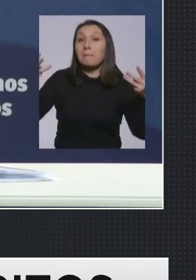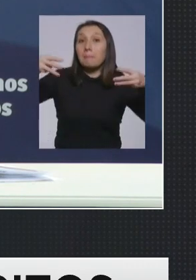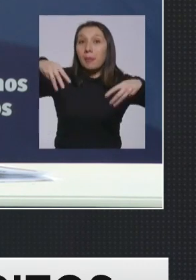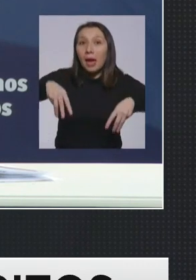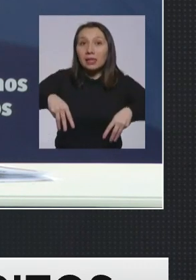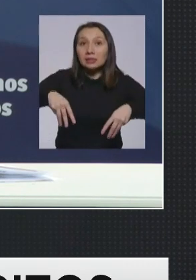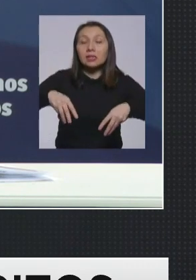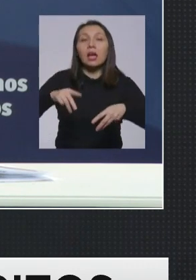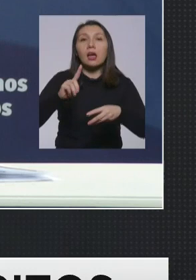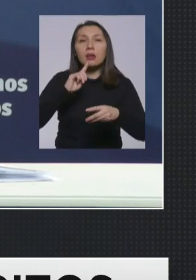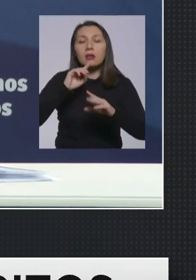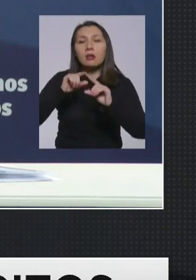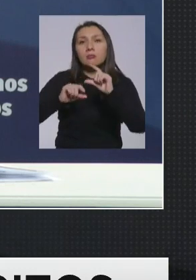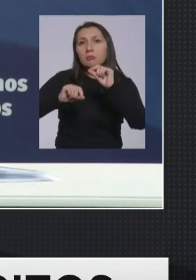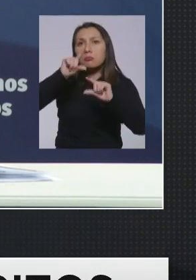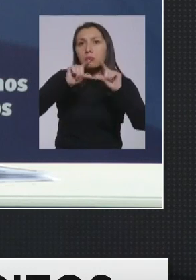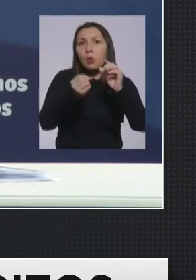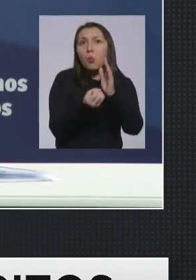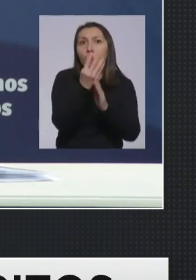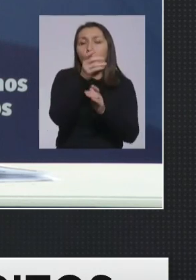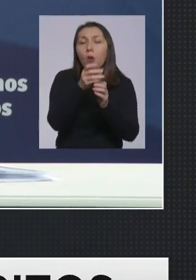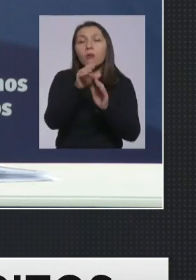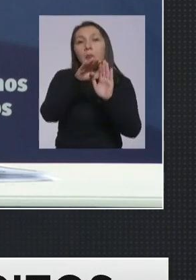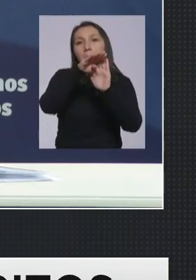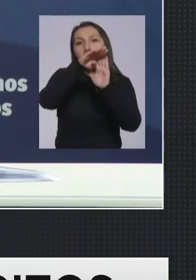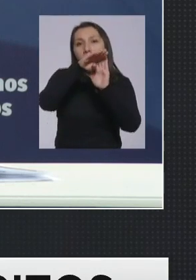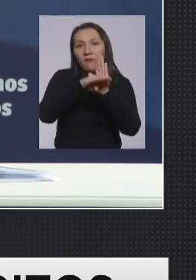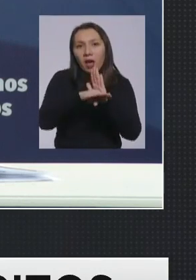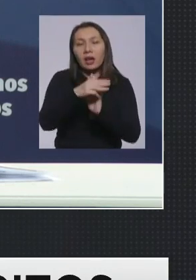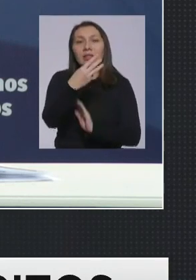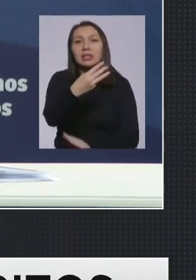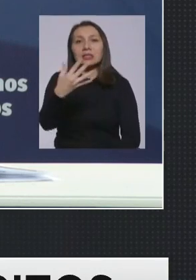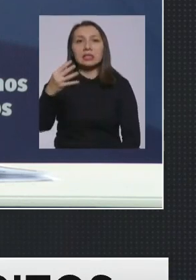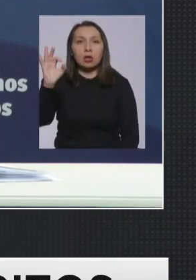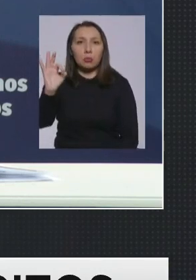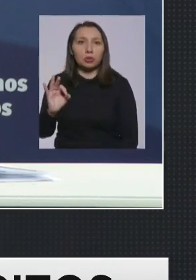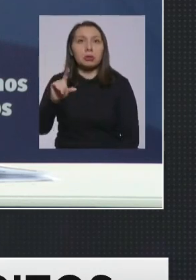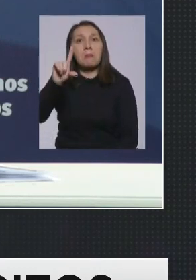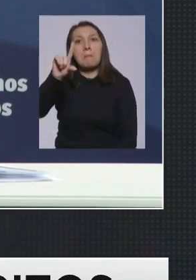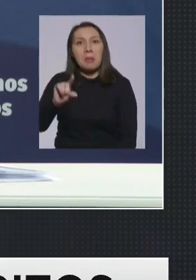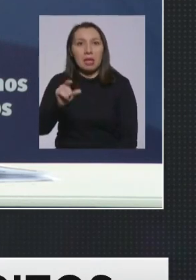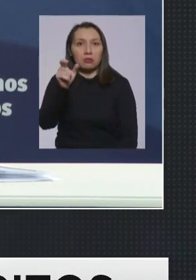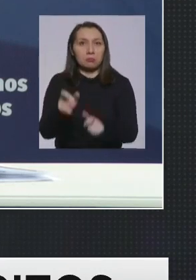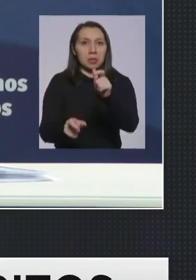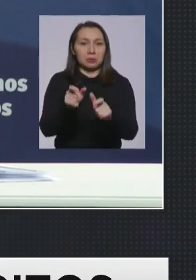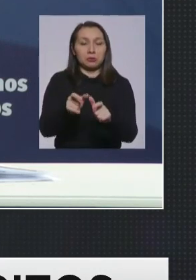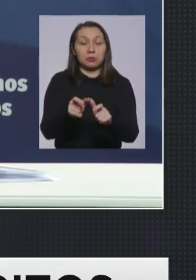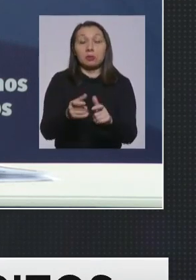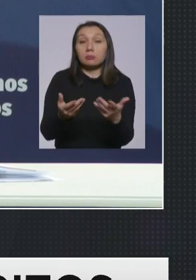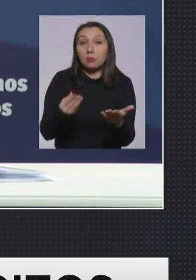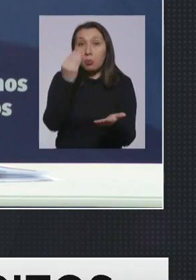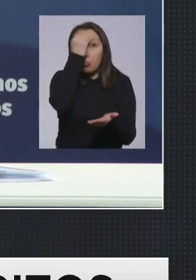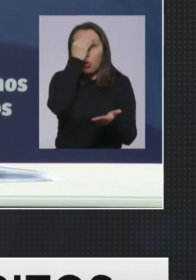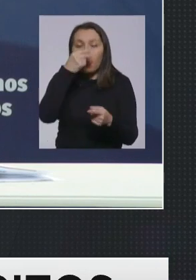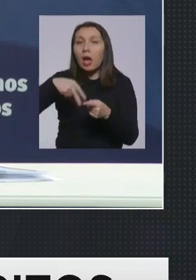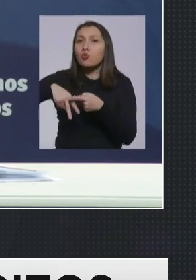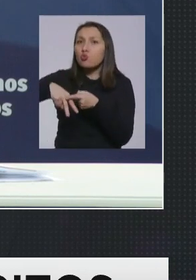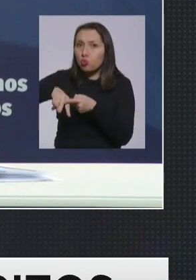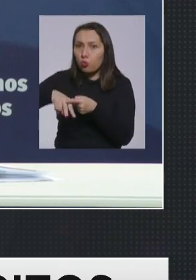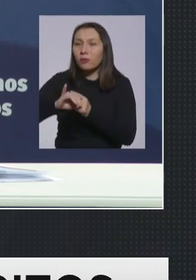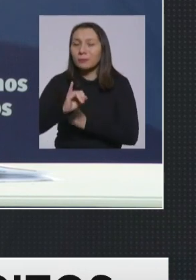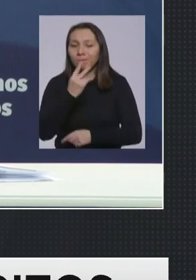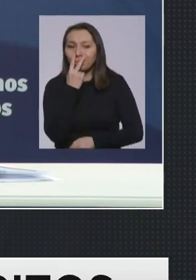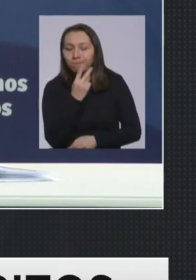la variación de casos nuevos ha disminuido en un 35 por ciento nos preocupa nuble nos